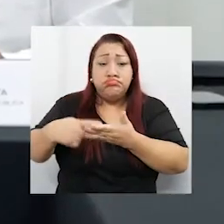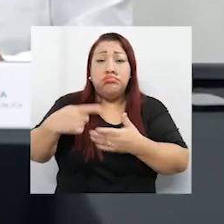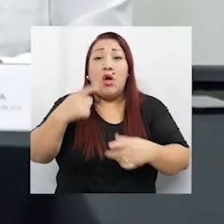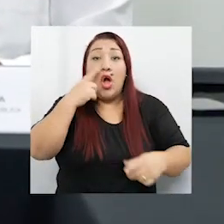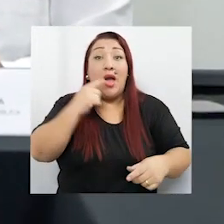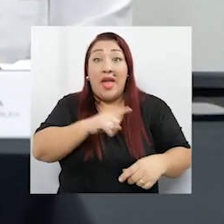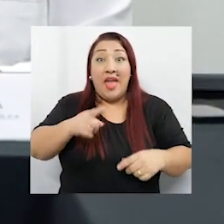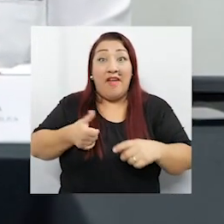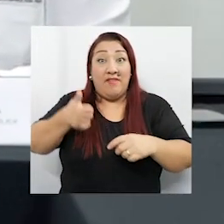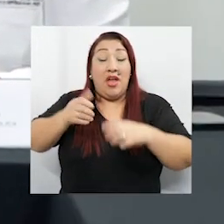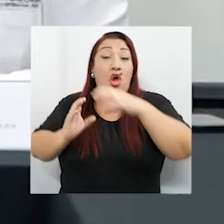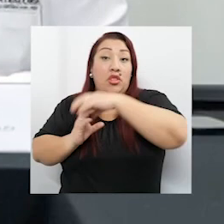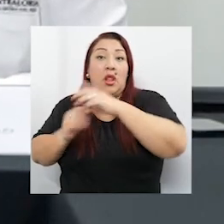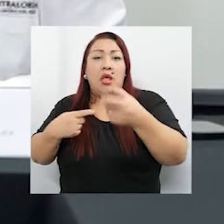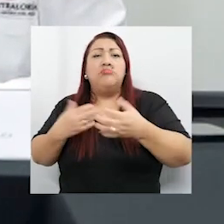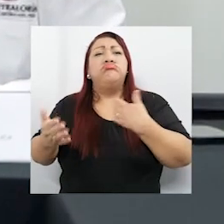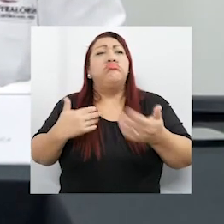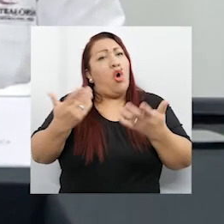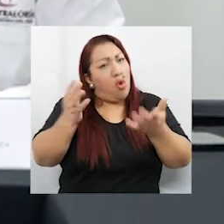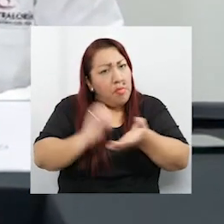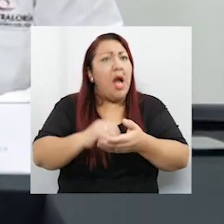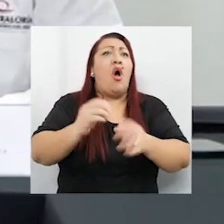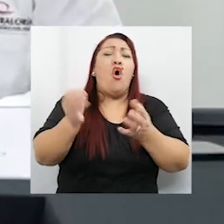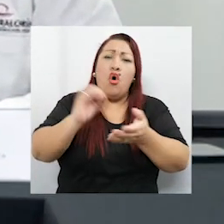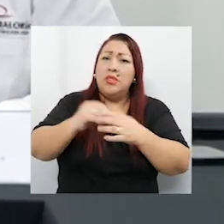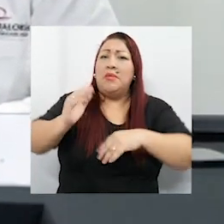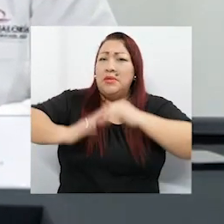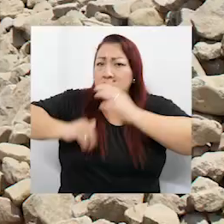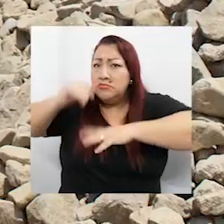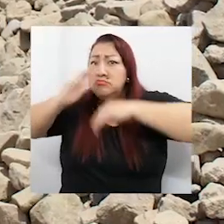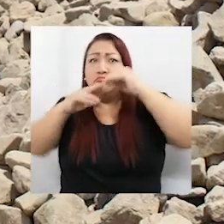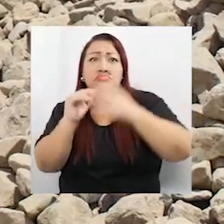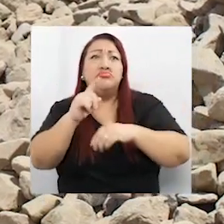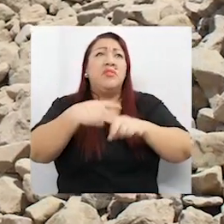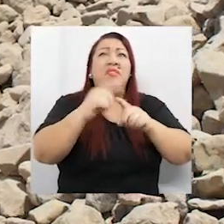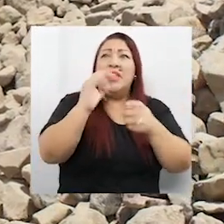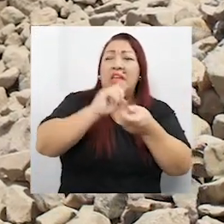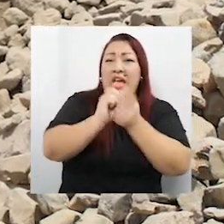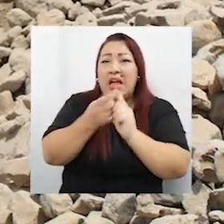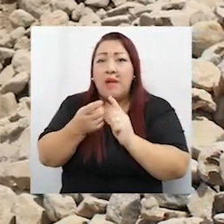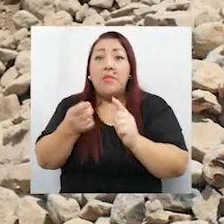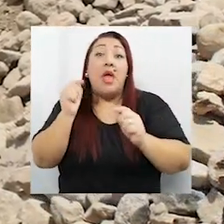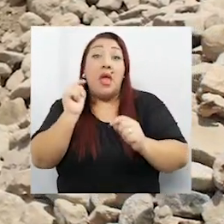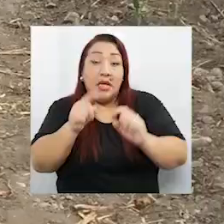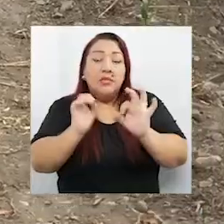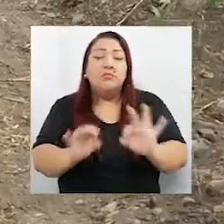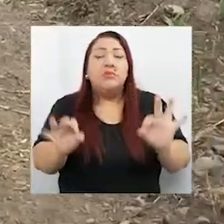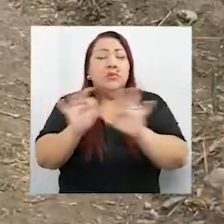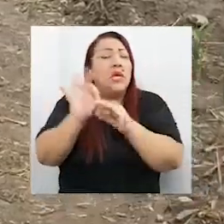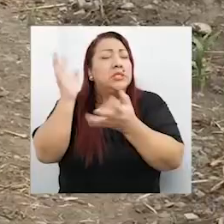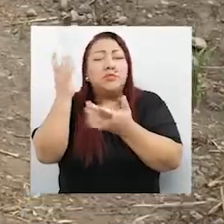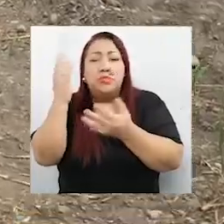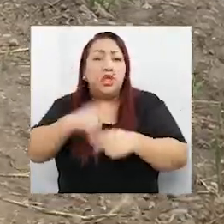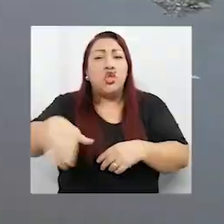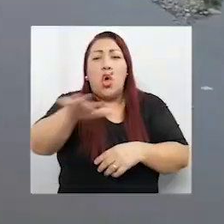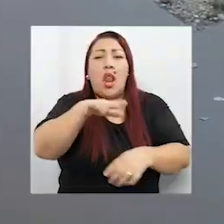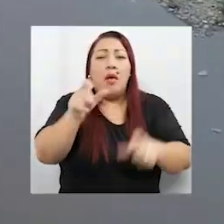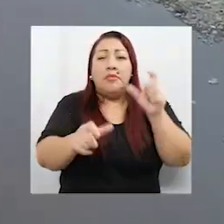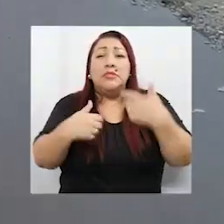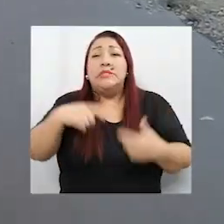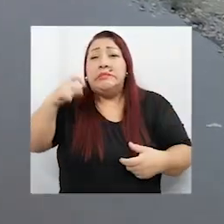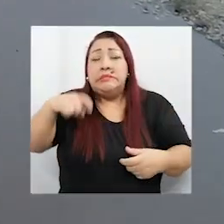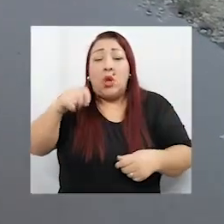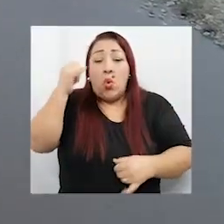contralor resaltó la importancia de reactivar las obras vinculadas a la reconstrucción con cambios, las cuales son esperadas por